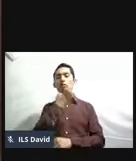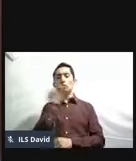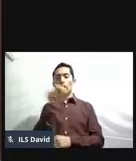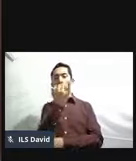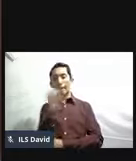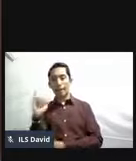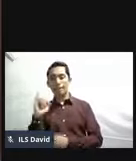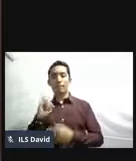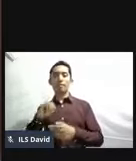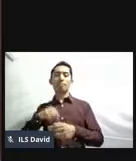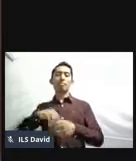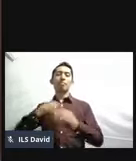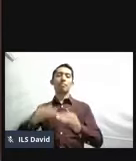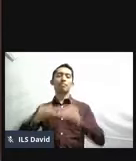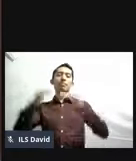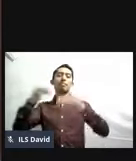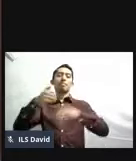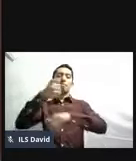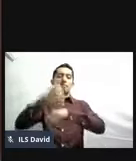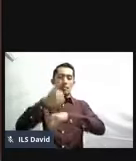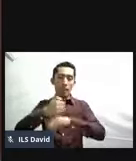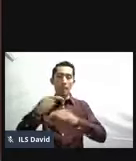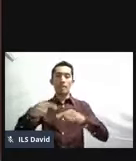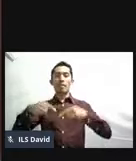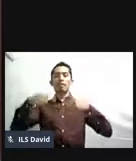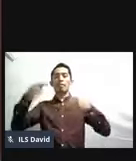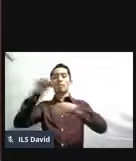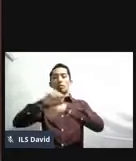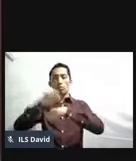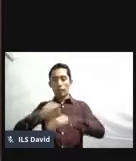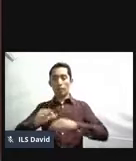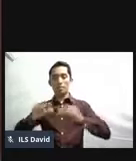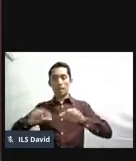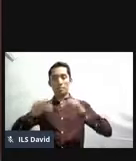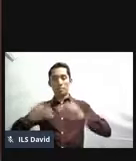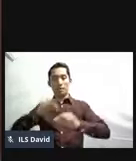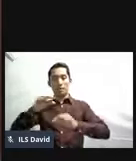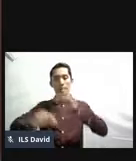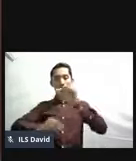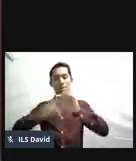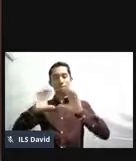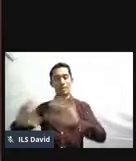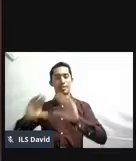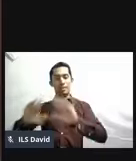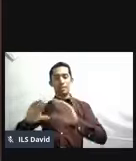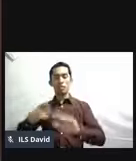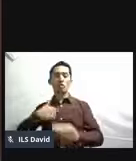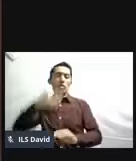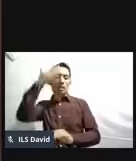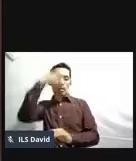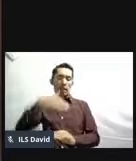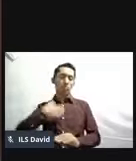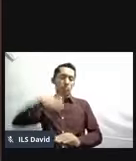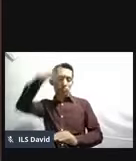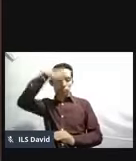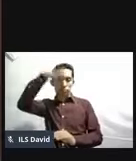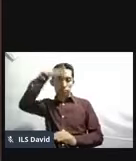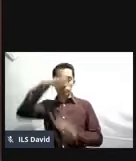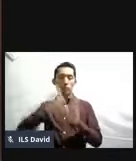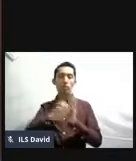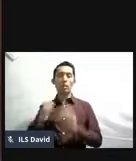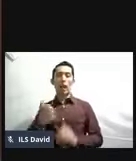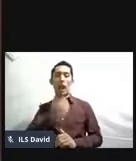secundaria. Con la experiencia, pues, yo les puedo decir que muchas y muchos alumnos en secundaria, por ejemplo, ya